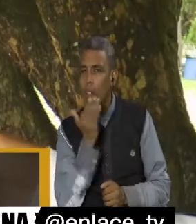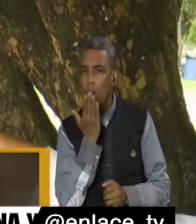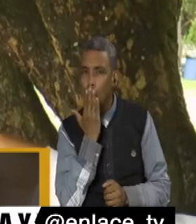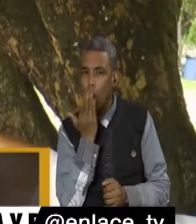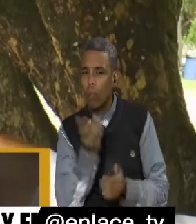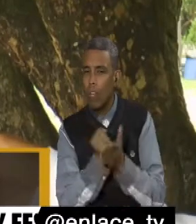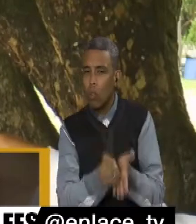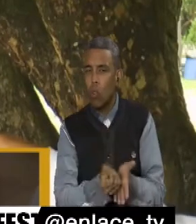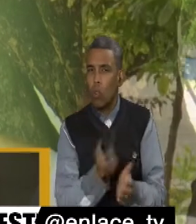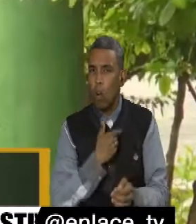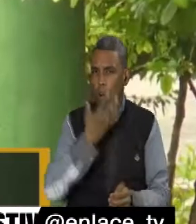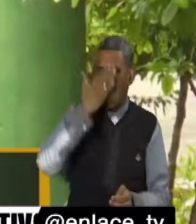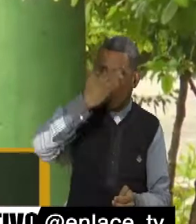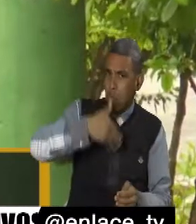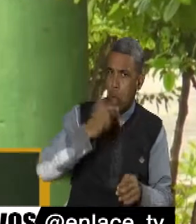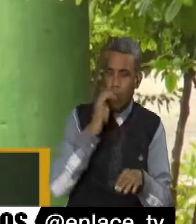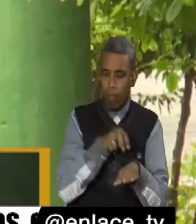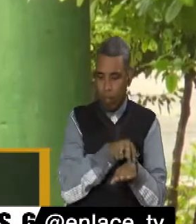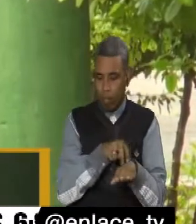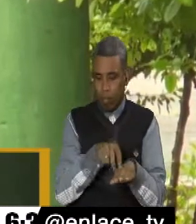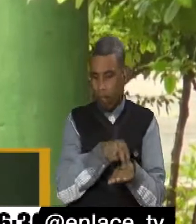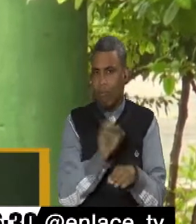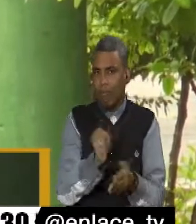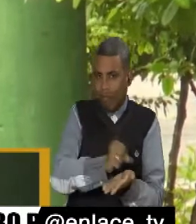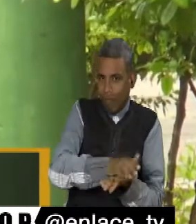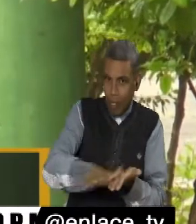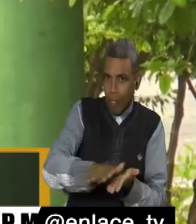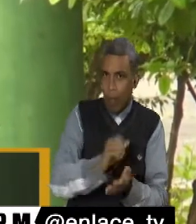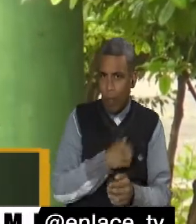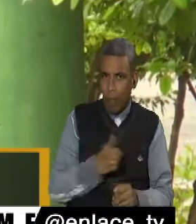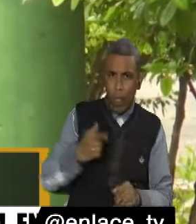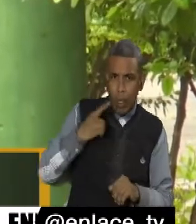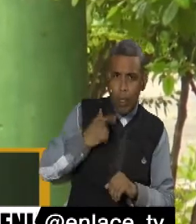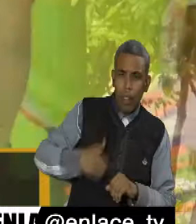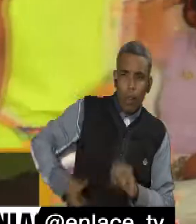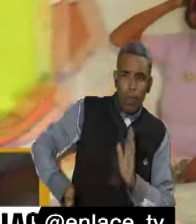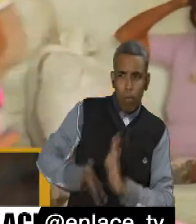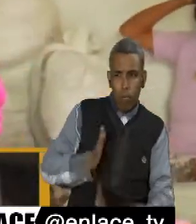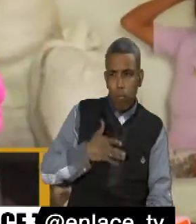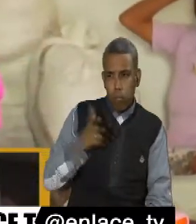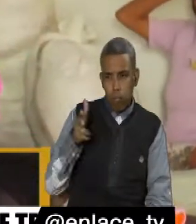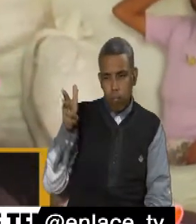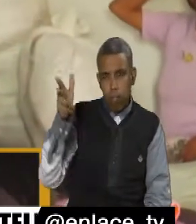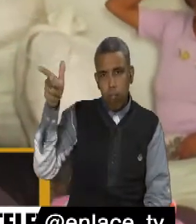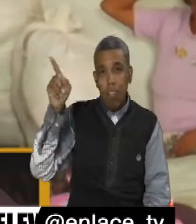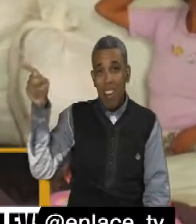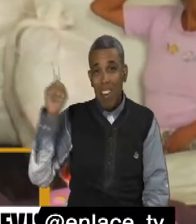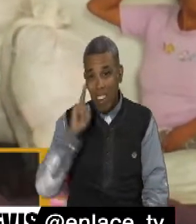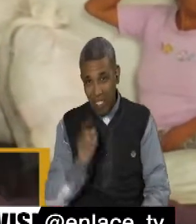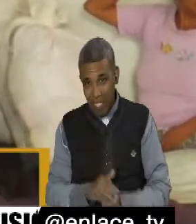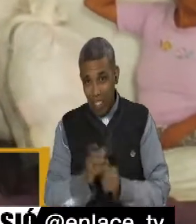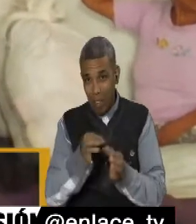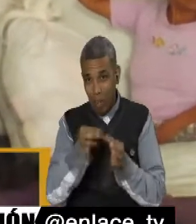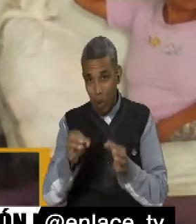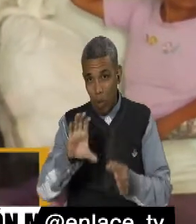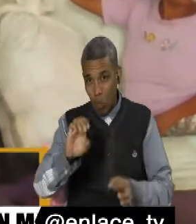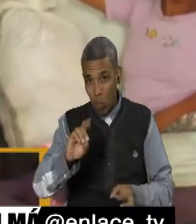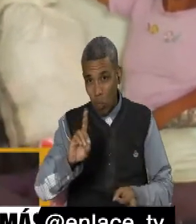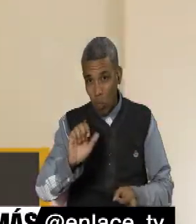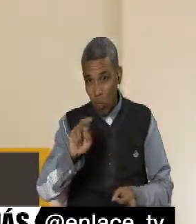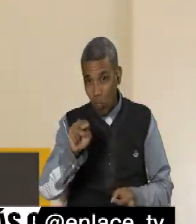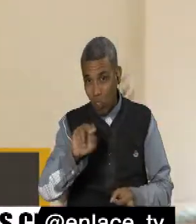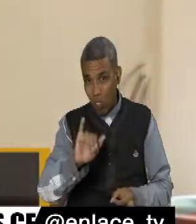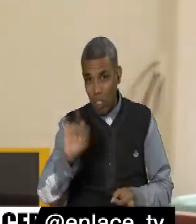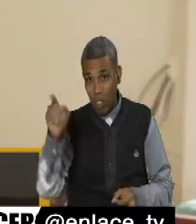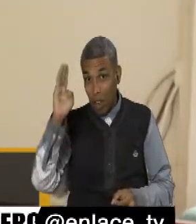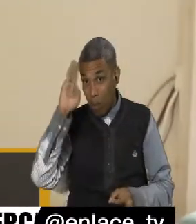puedan llegar a su territorio como tal, y allí pues en Coas y Cesar lo va a recibir el personal municipal, la Defensoría del Pueblo y la Policía de Derechos